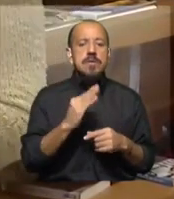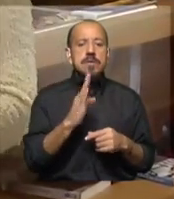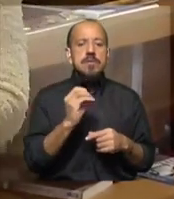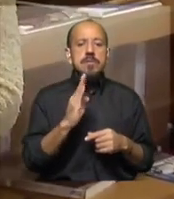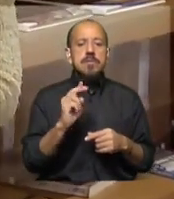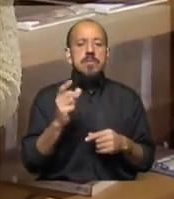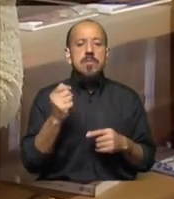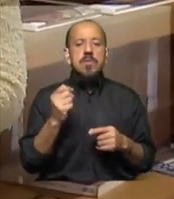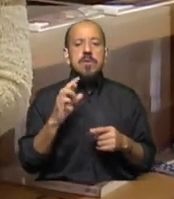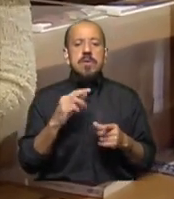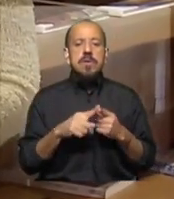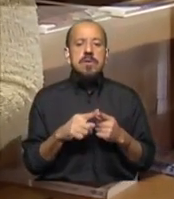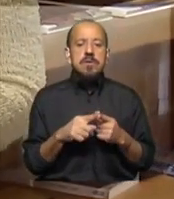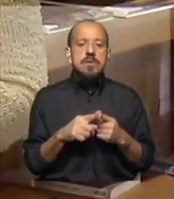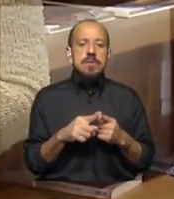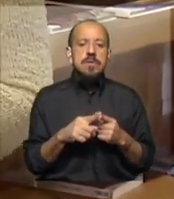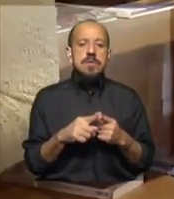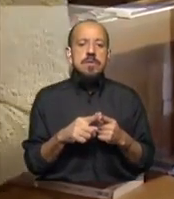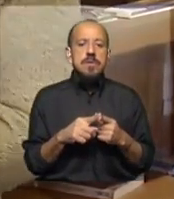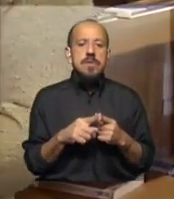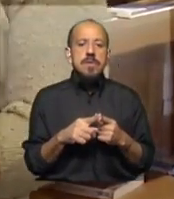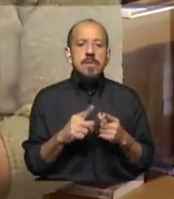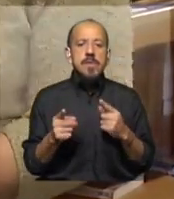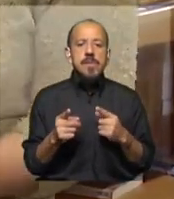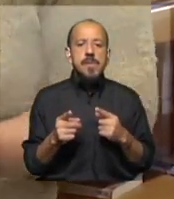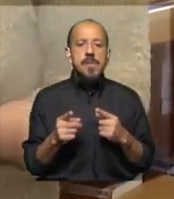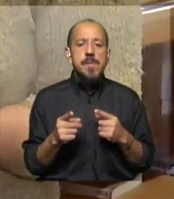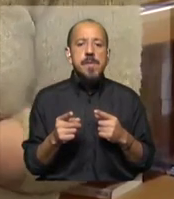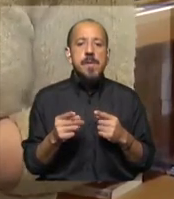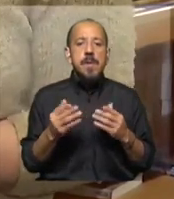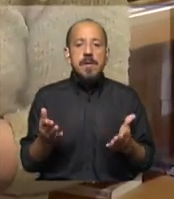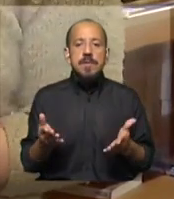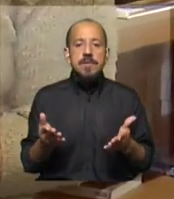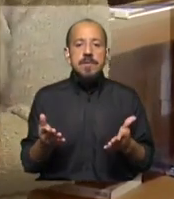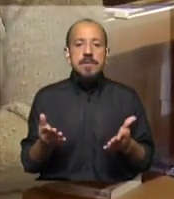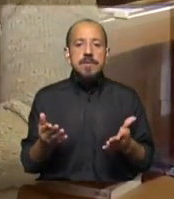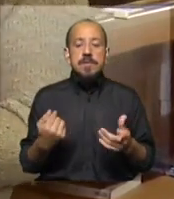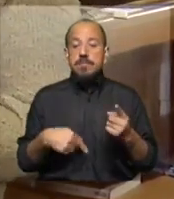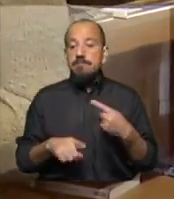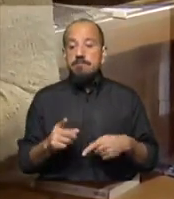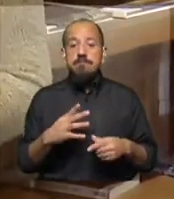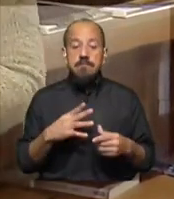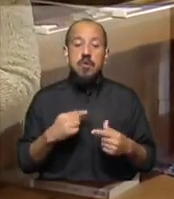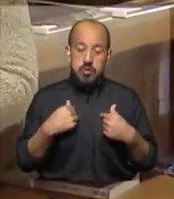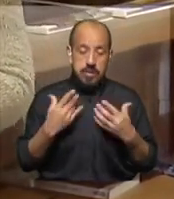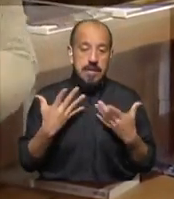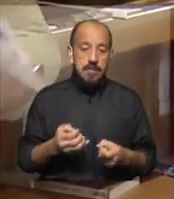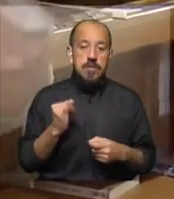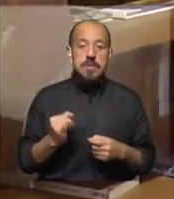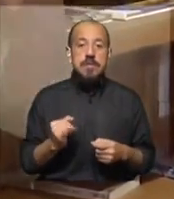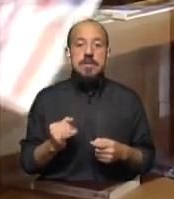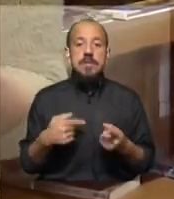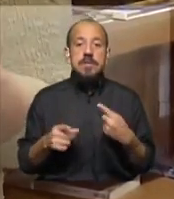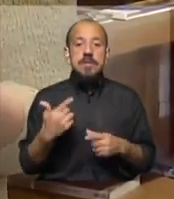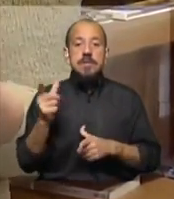hemos tenido hemos tenido una respuesta inesperada pero deseada pero inesperada que es que